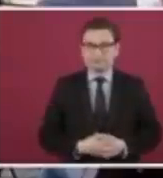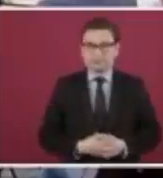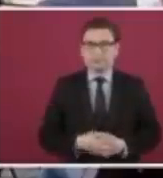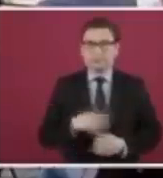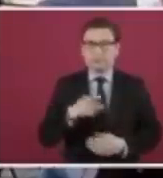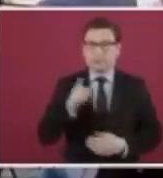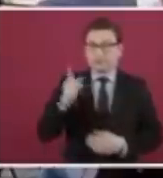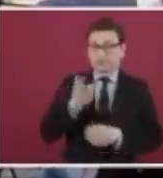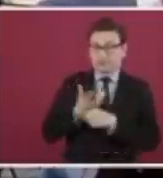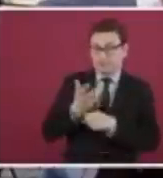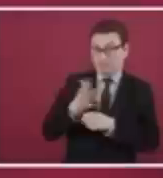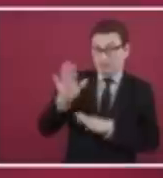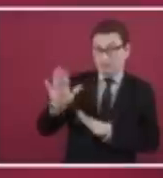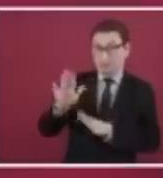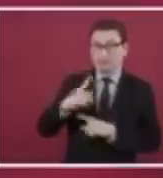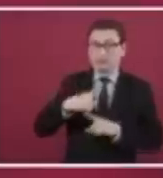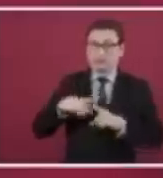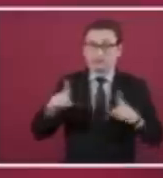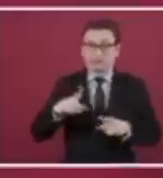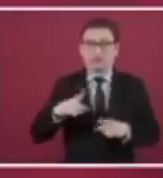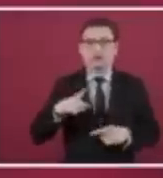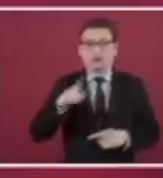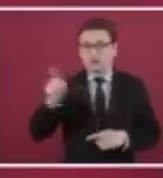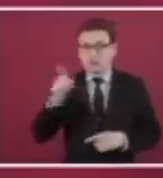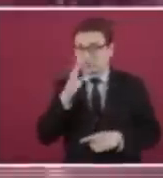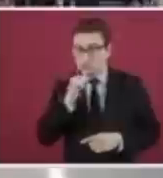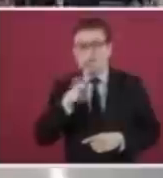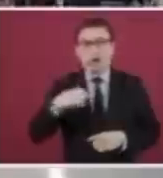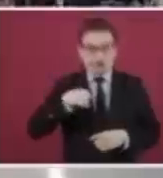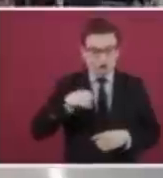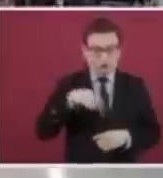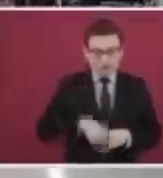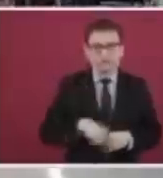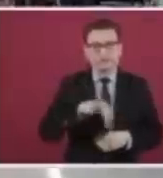pero nosotros sí vamos a poder.